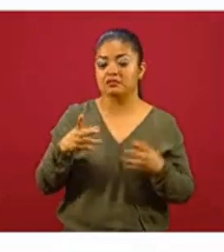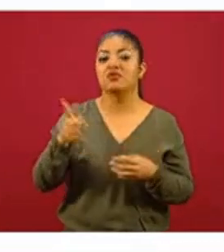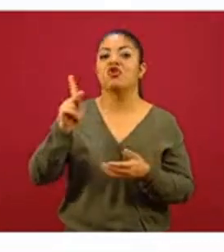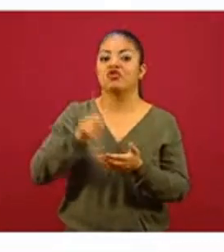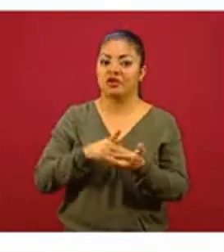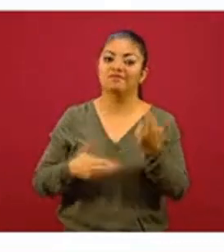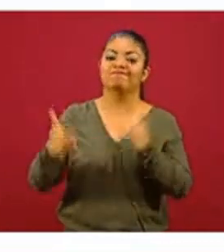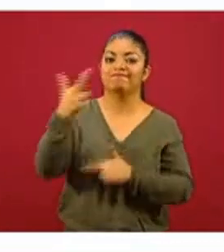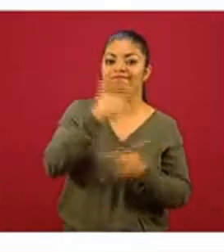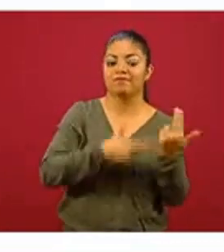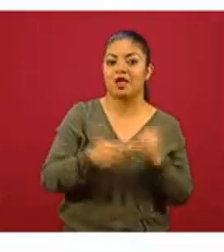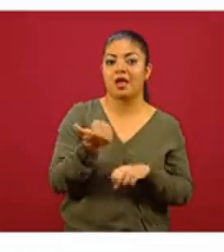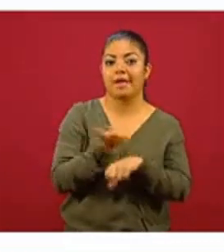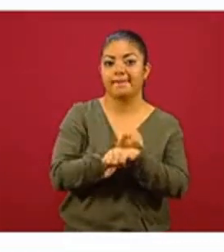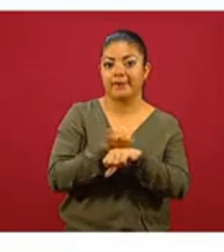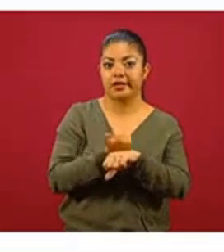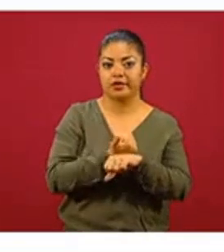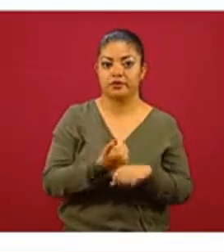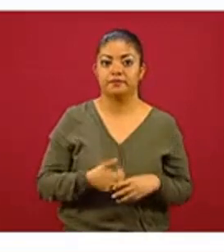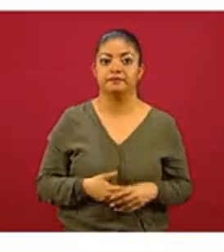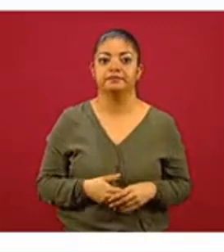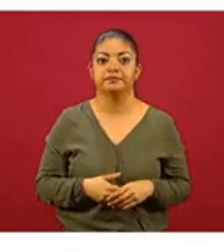al color amarillo. La siguiente.